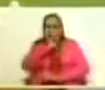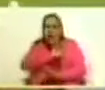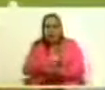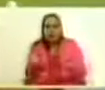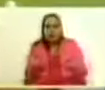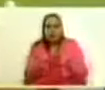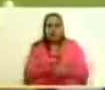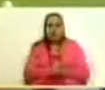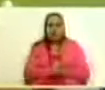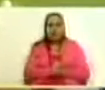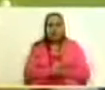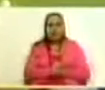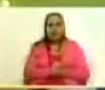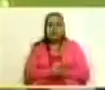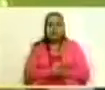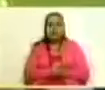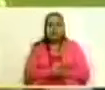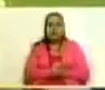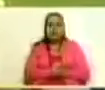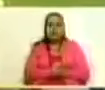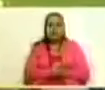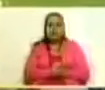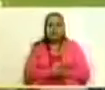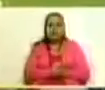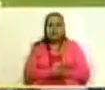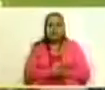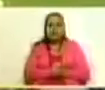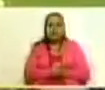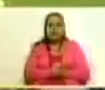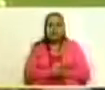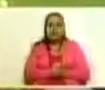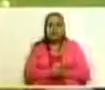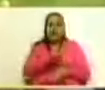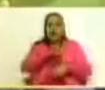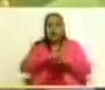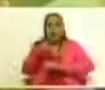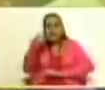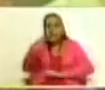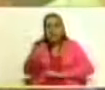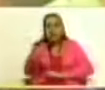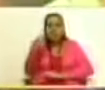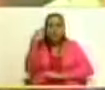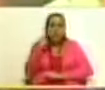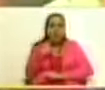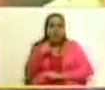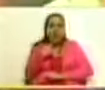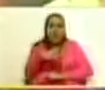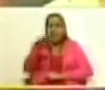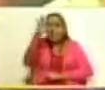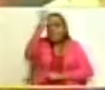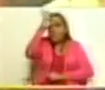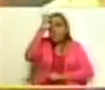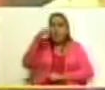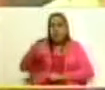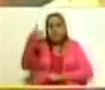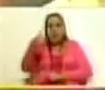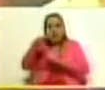donde se cumplía el mandato de Bolívar, por la ignorancia se nos ha dominado más que por la